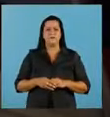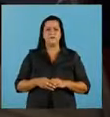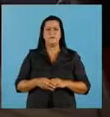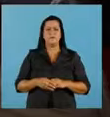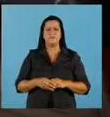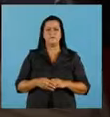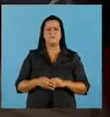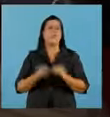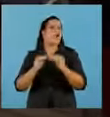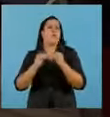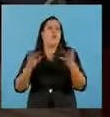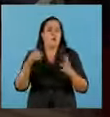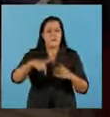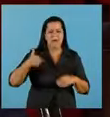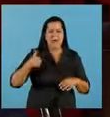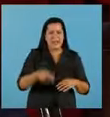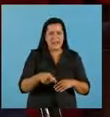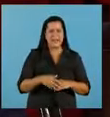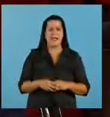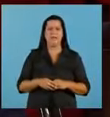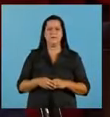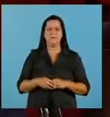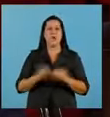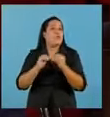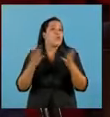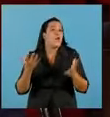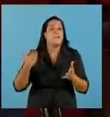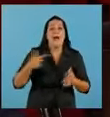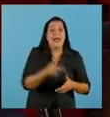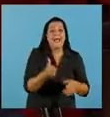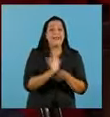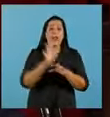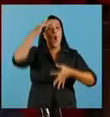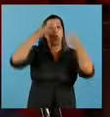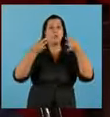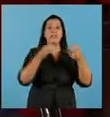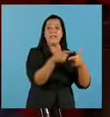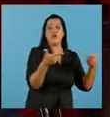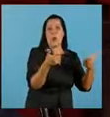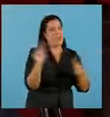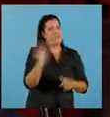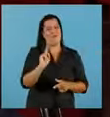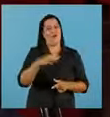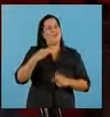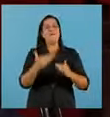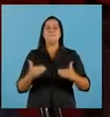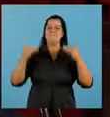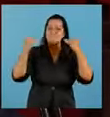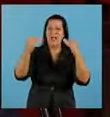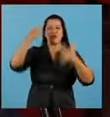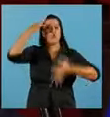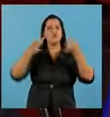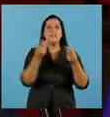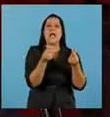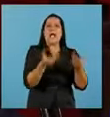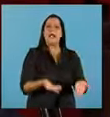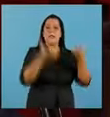Los problemas de la Argentina no se resuelven con menos justicia, sino con más y mejor